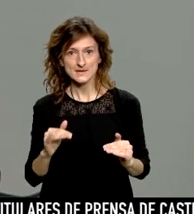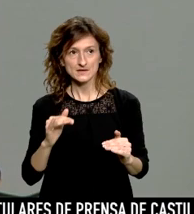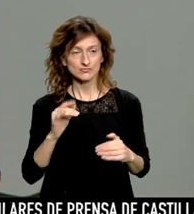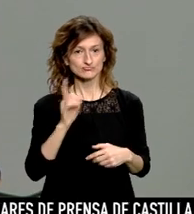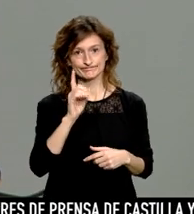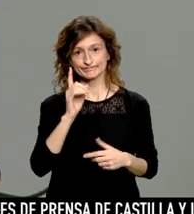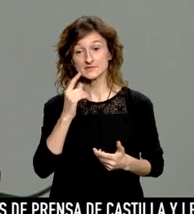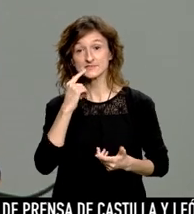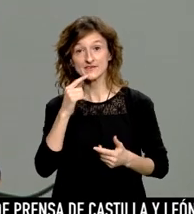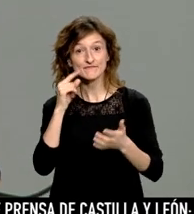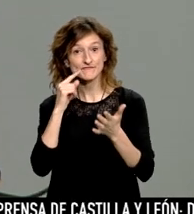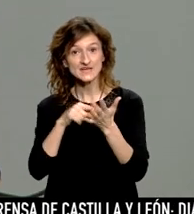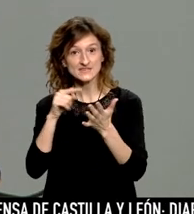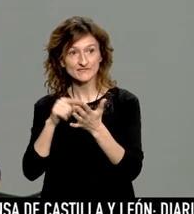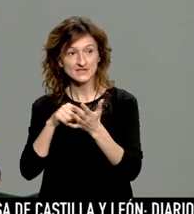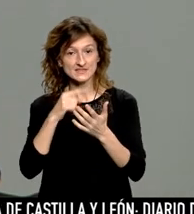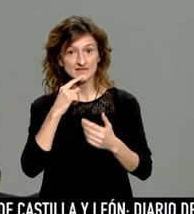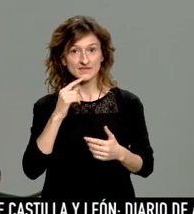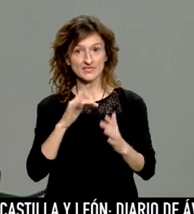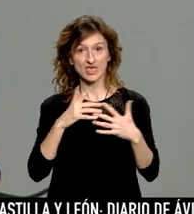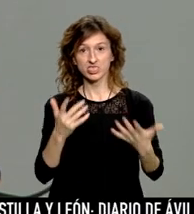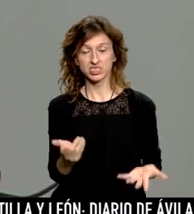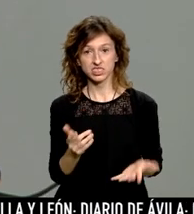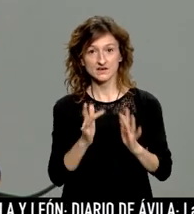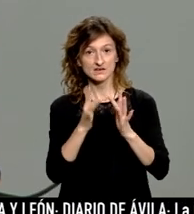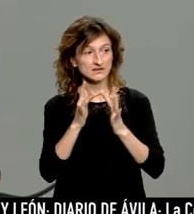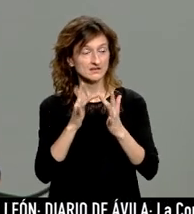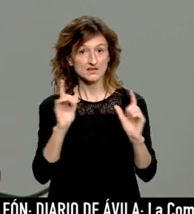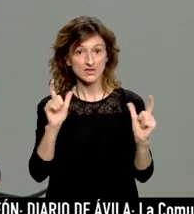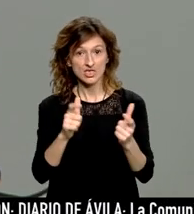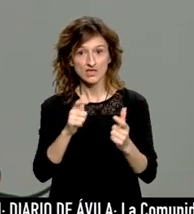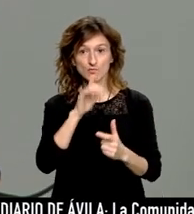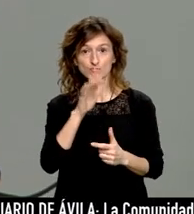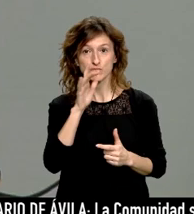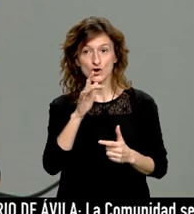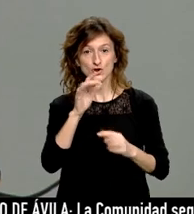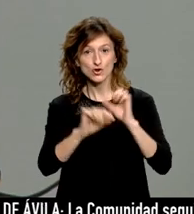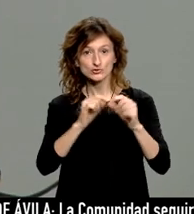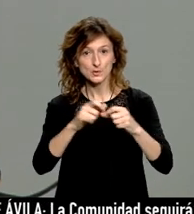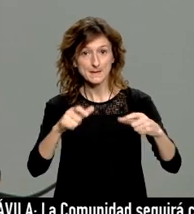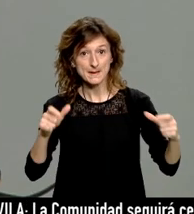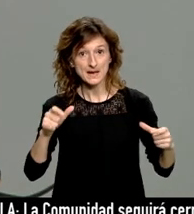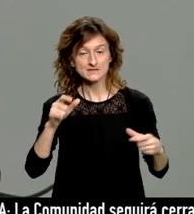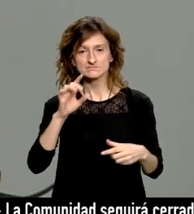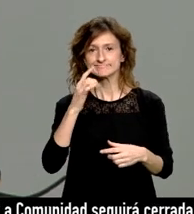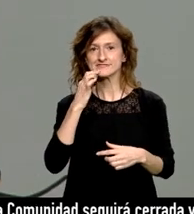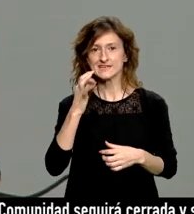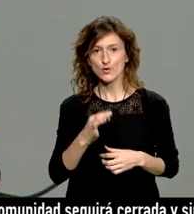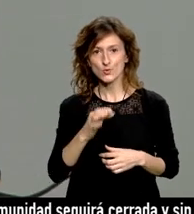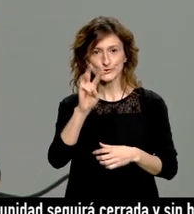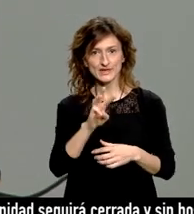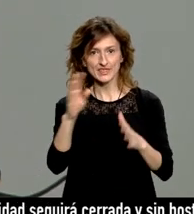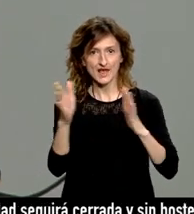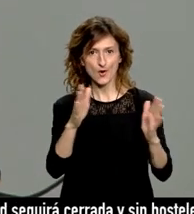estamos. Evidentemente, si en estas fechas se produce una relajación, si en estas fechas se produce un incremento de contagios, tendremos seguro